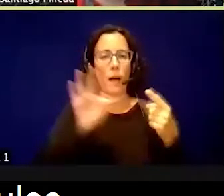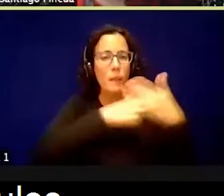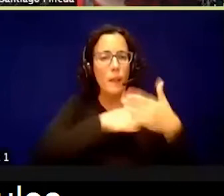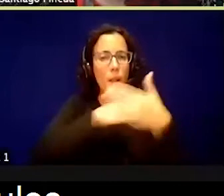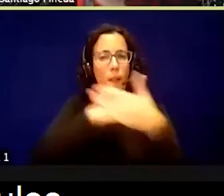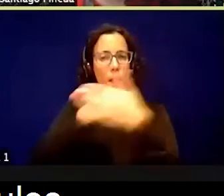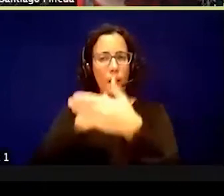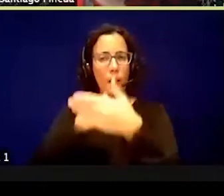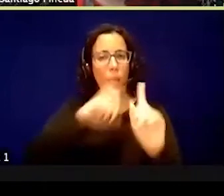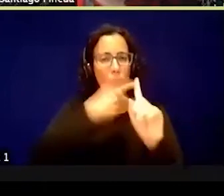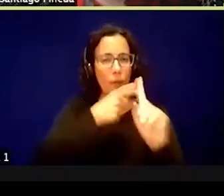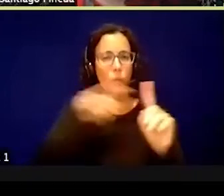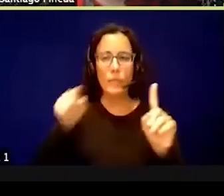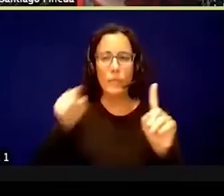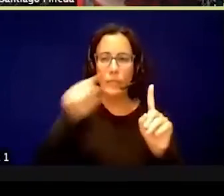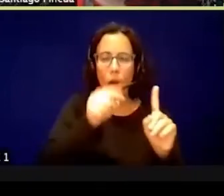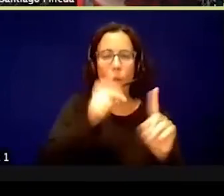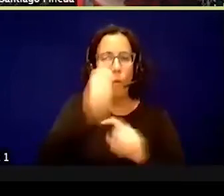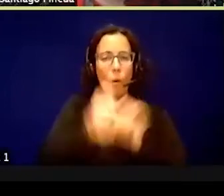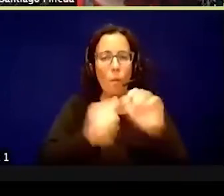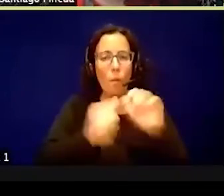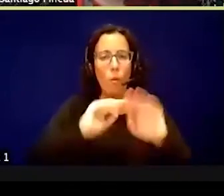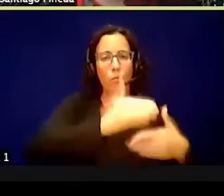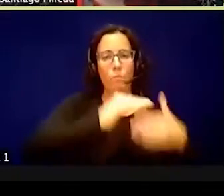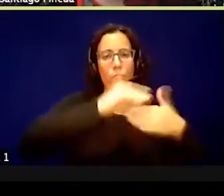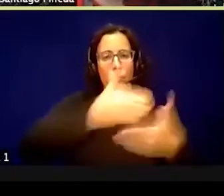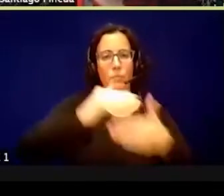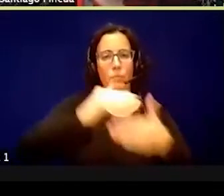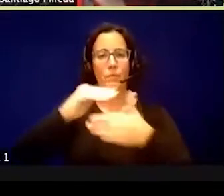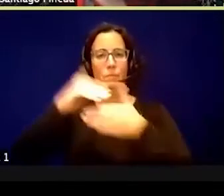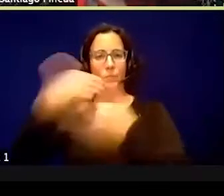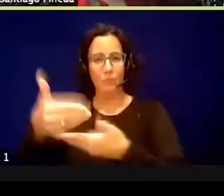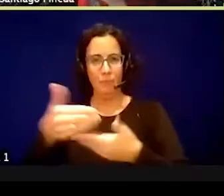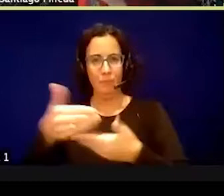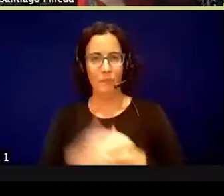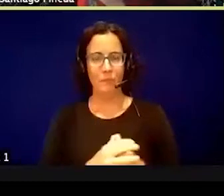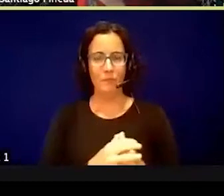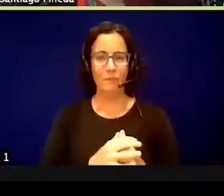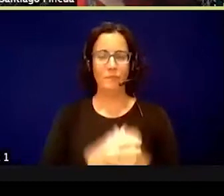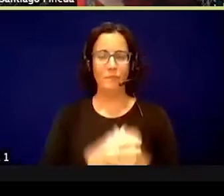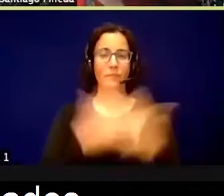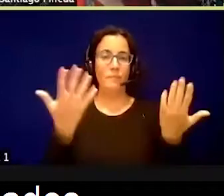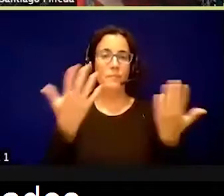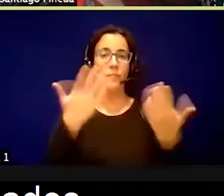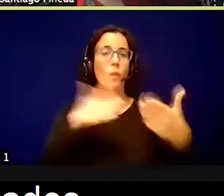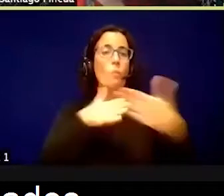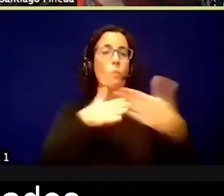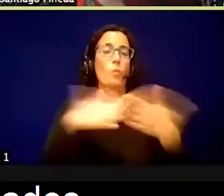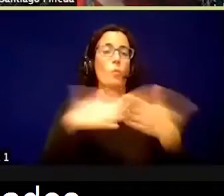poco empezamos a eliminarlos. Y esos obstáculos son que yo soy